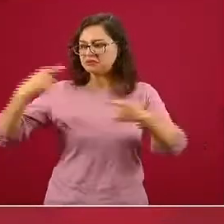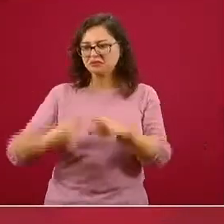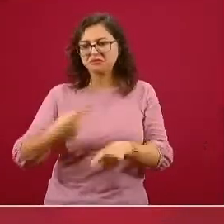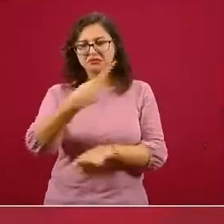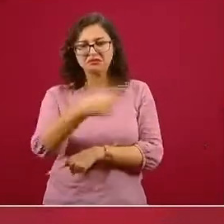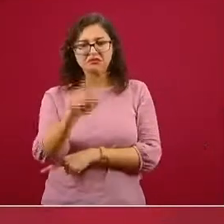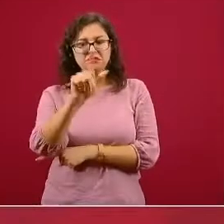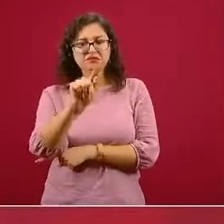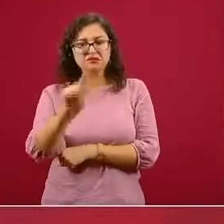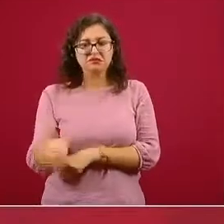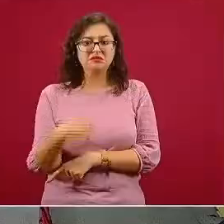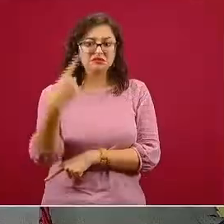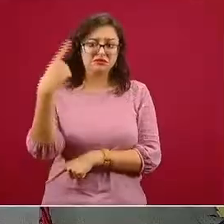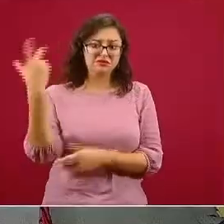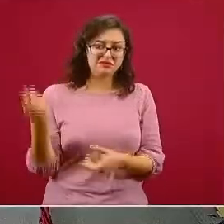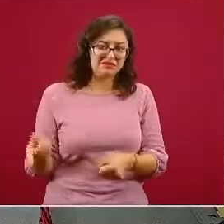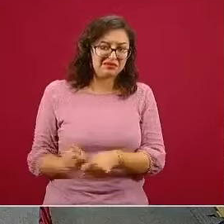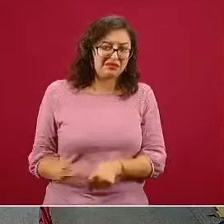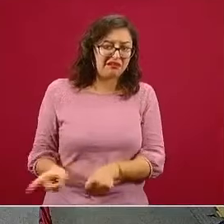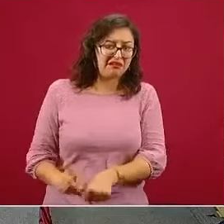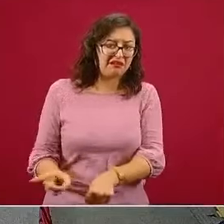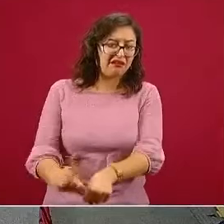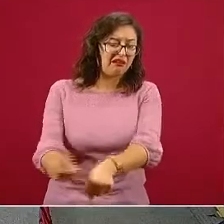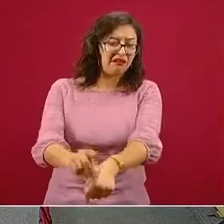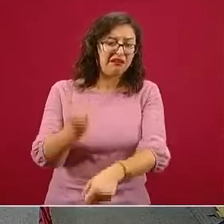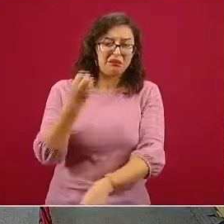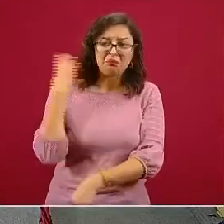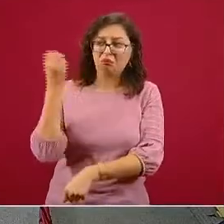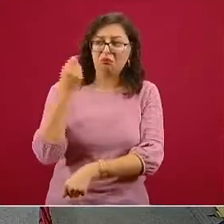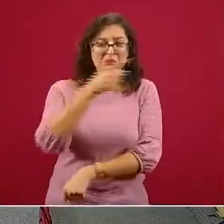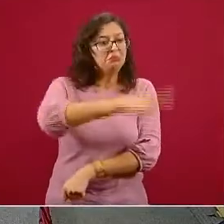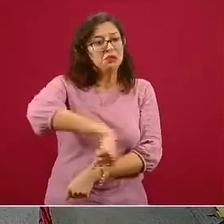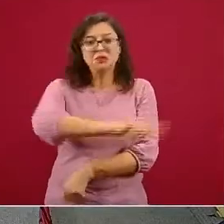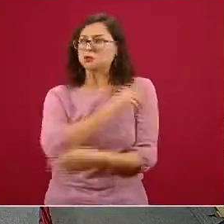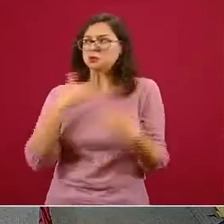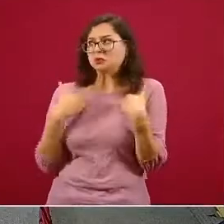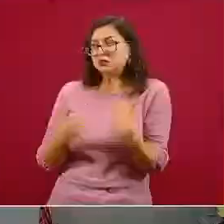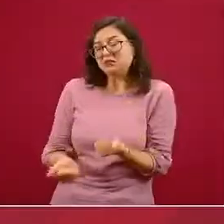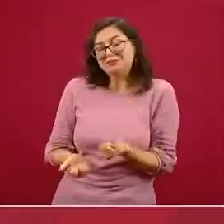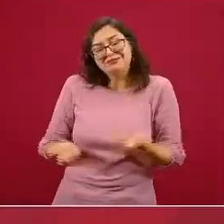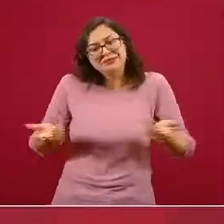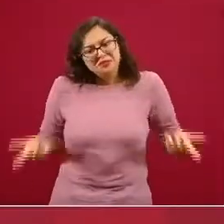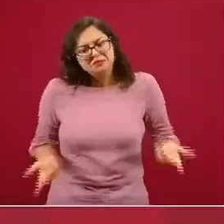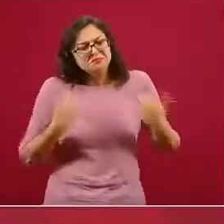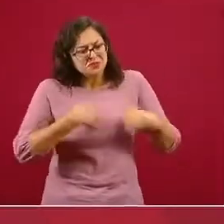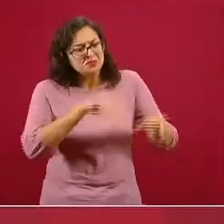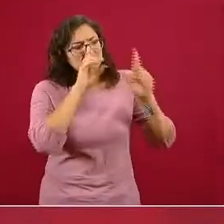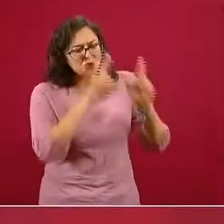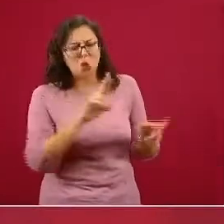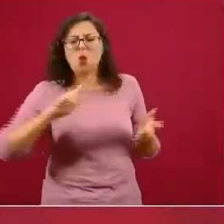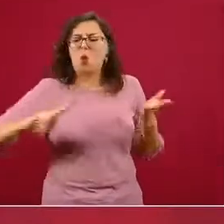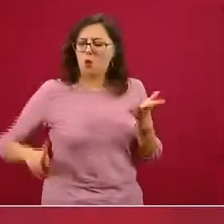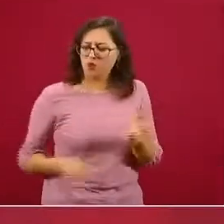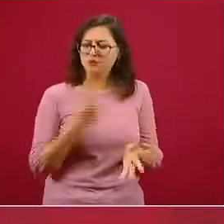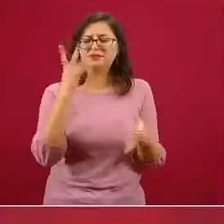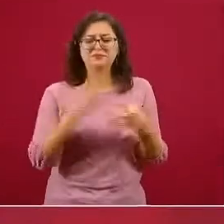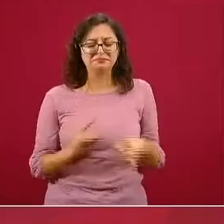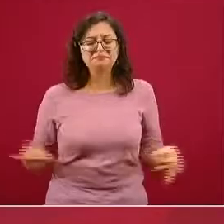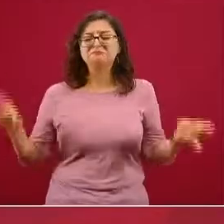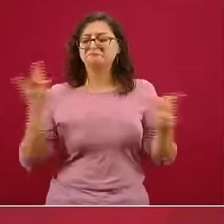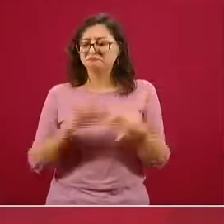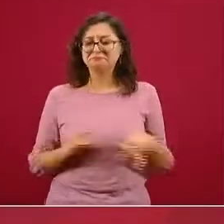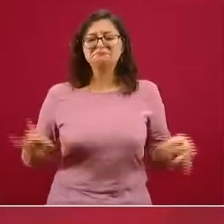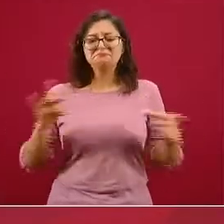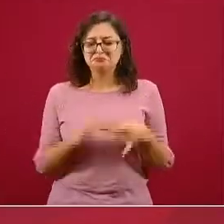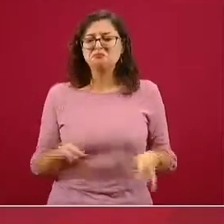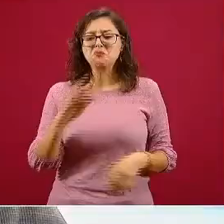171 conferencias. Respetamos que pudiera haber estas inquietudes y con mucho gusto lo volvemos a comentar.